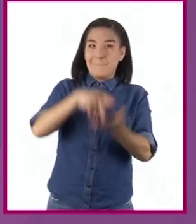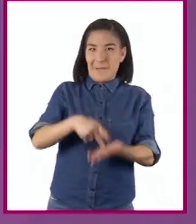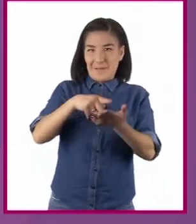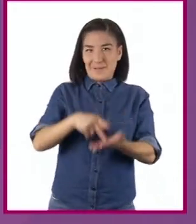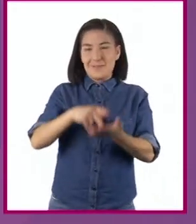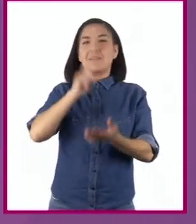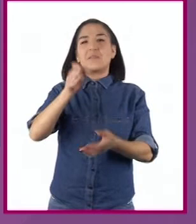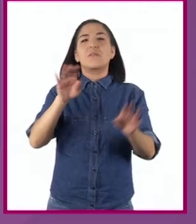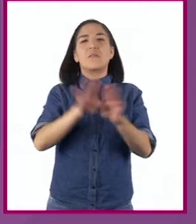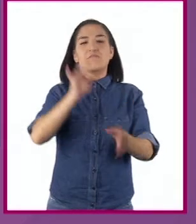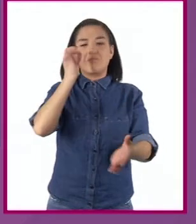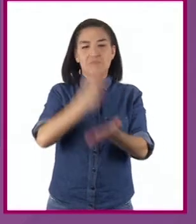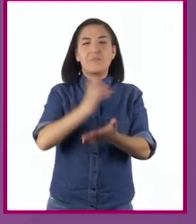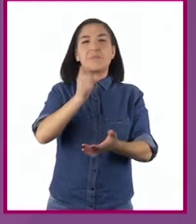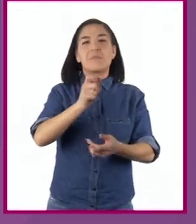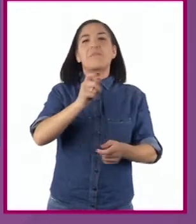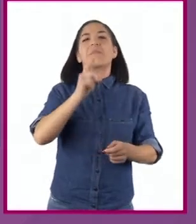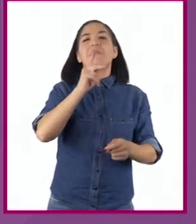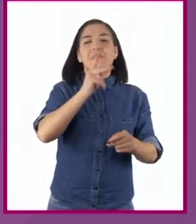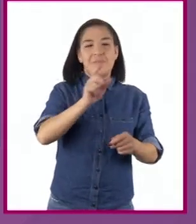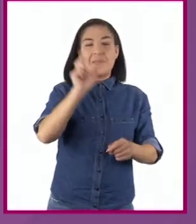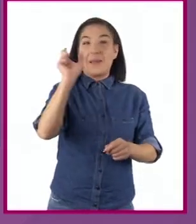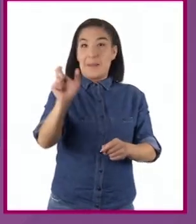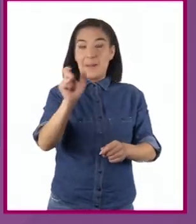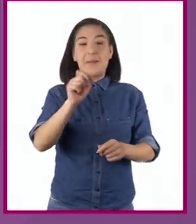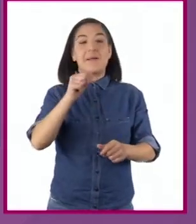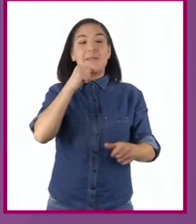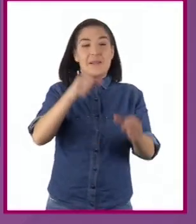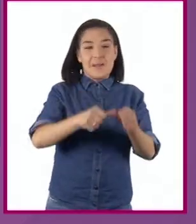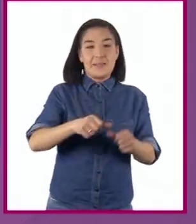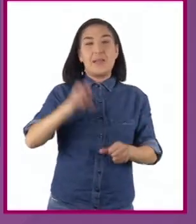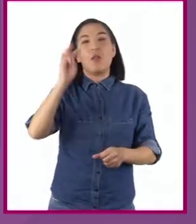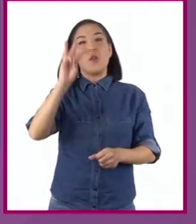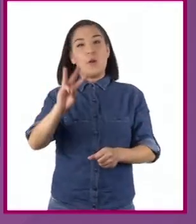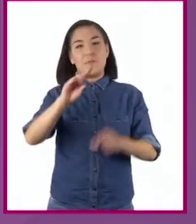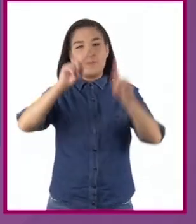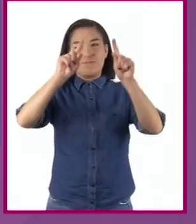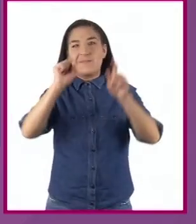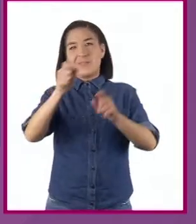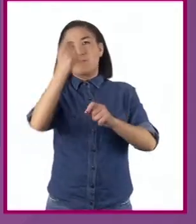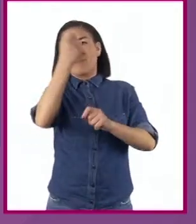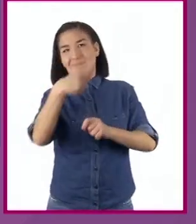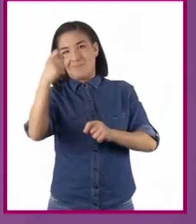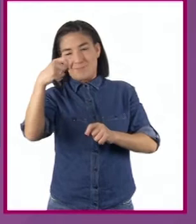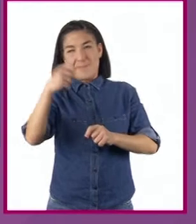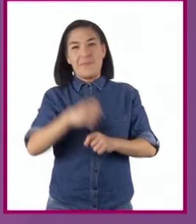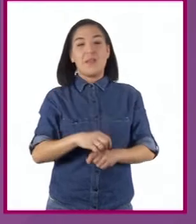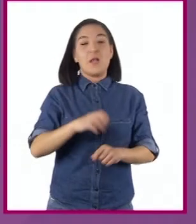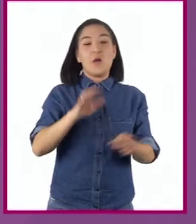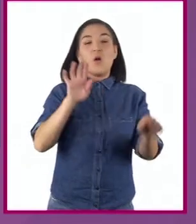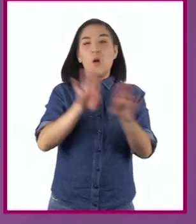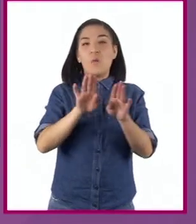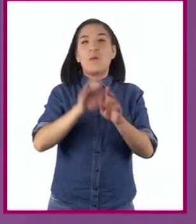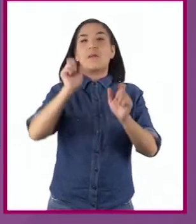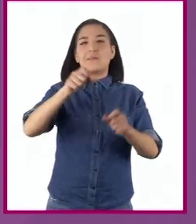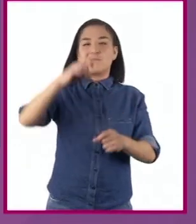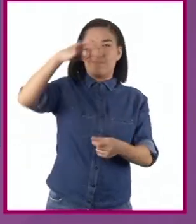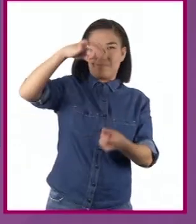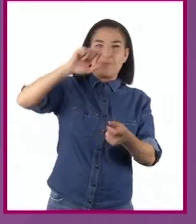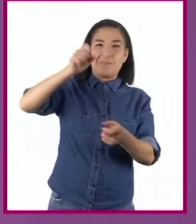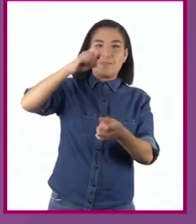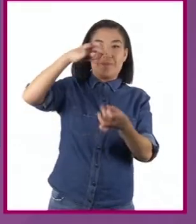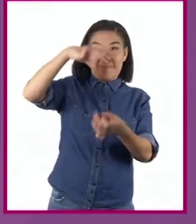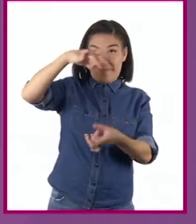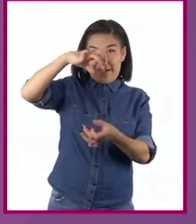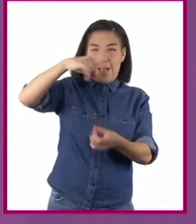se identifica con una letra W minúscula y en cursiva, y se representa con un vector en posición vertical